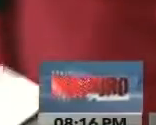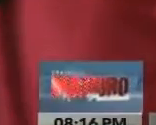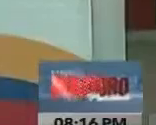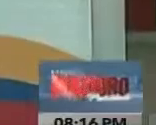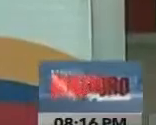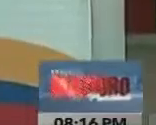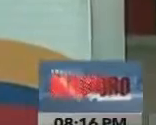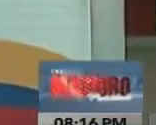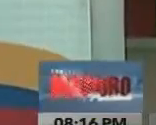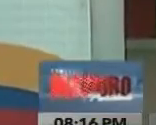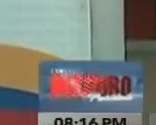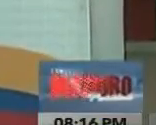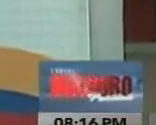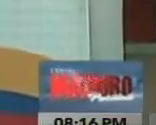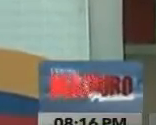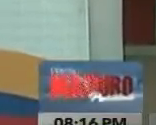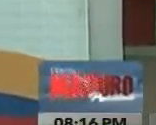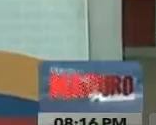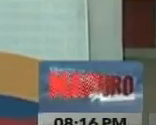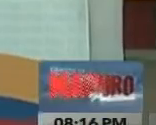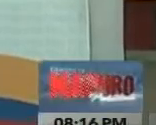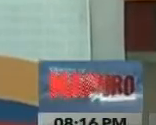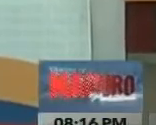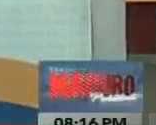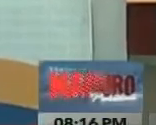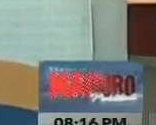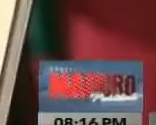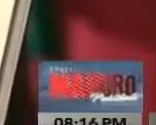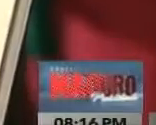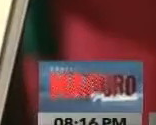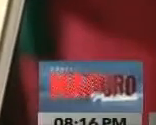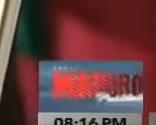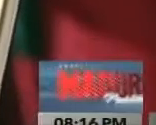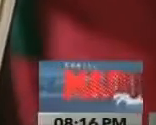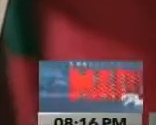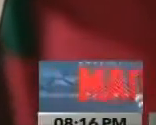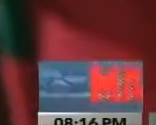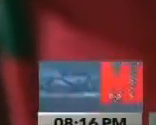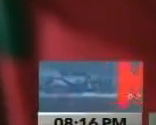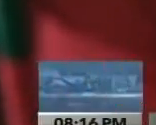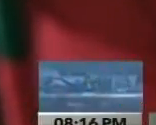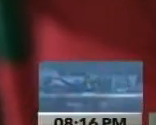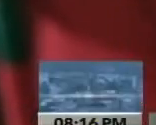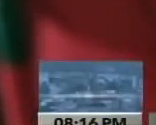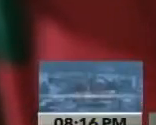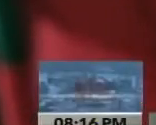Limbo. La muralla constelada de Iván Corona Calcaño,